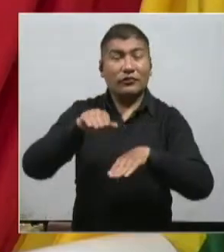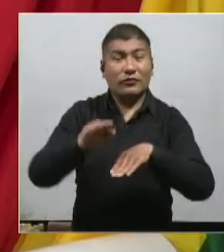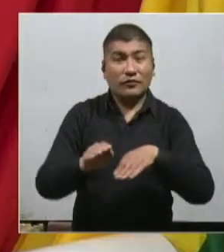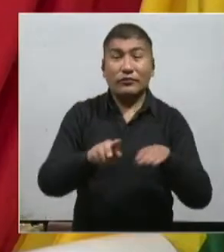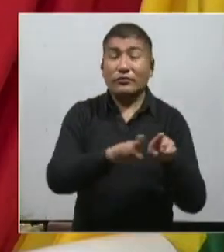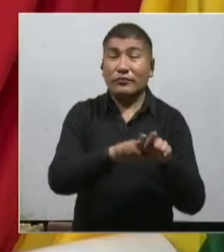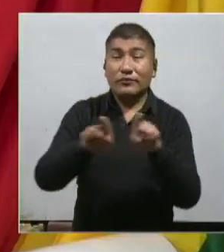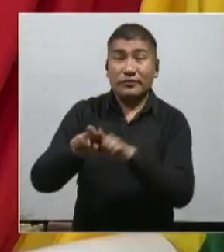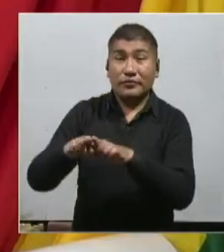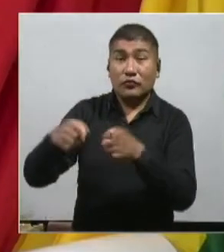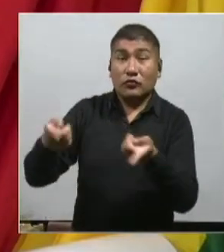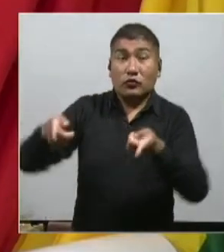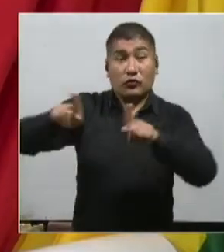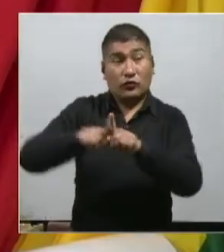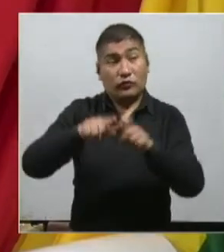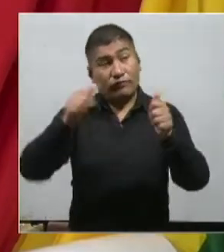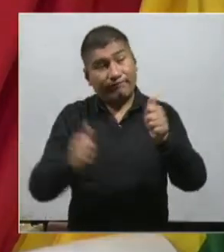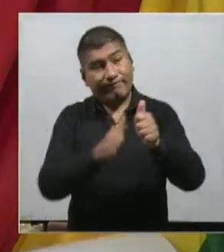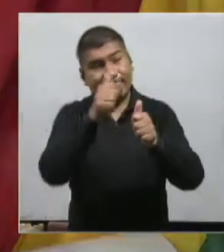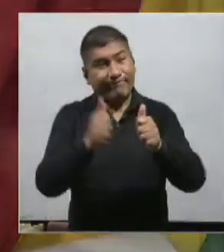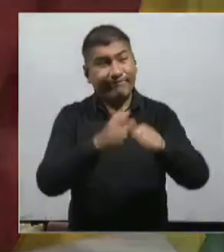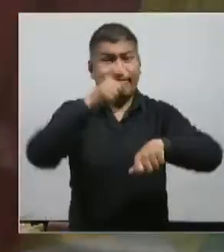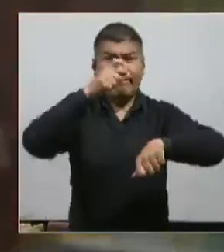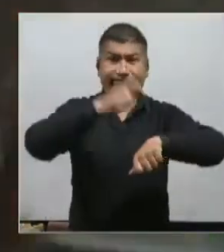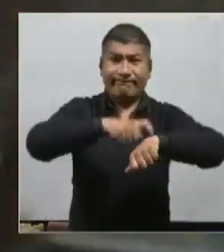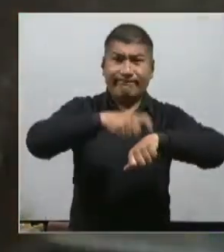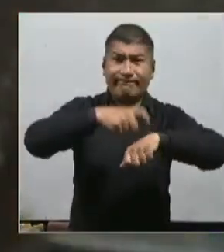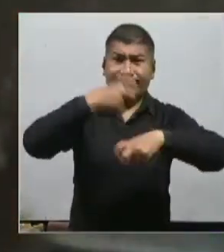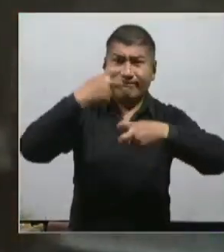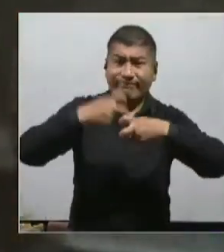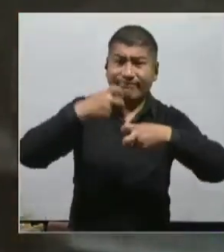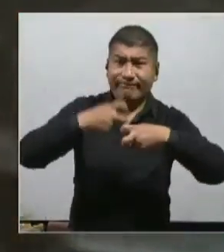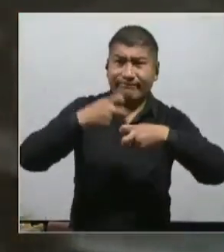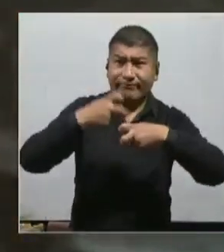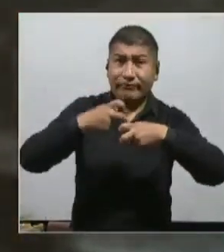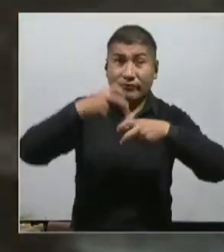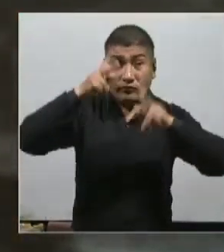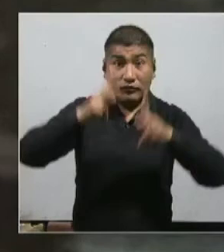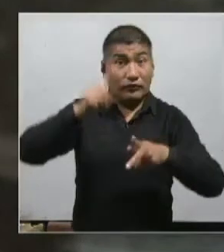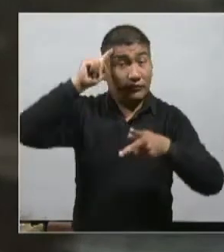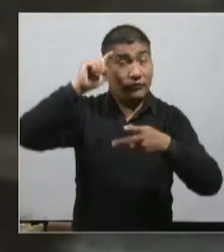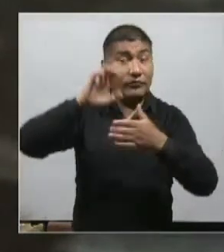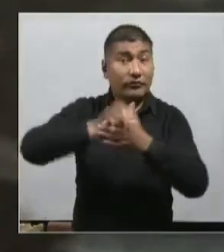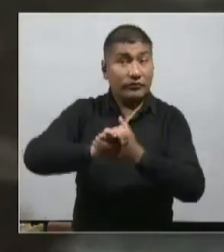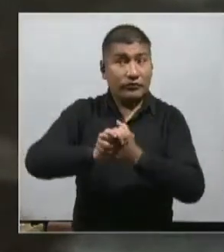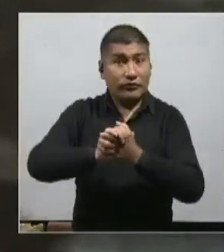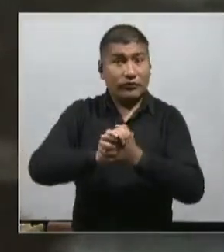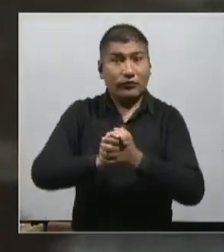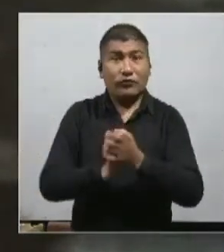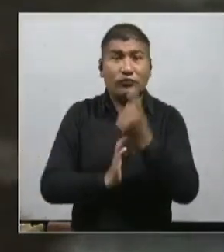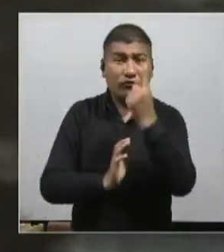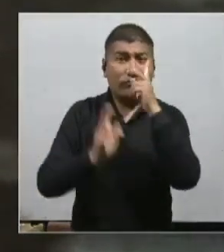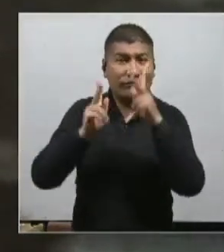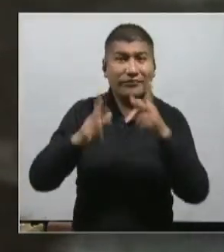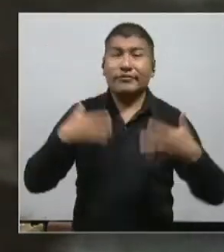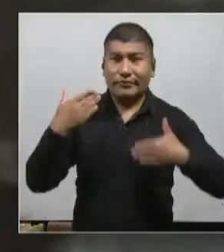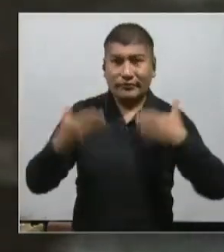las persecuciones o dificultades. El que cree es una persona